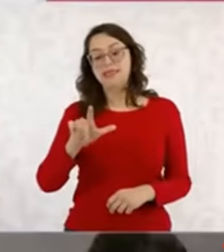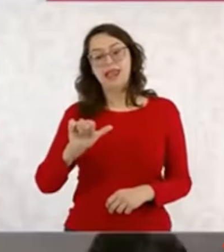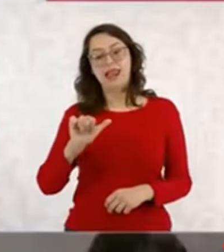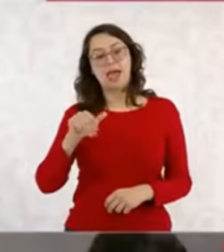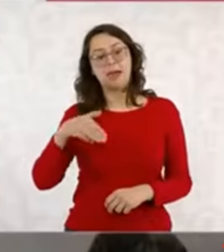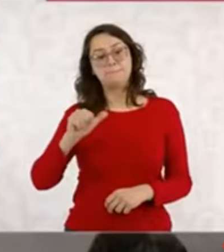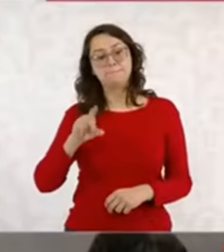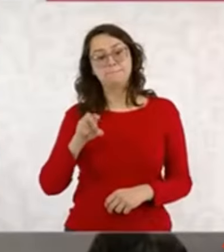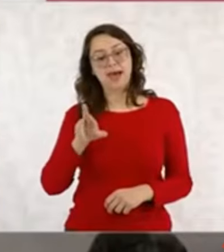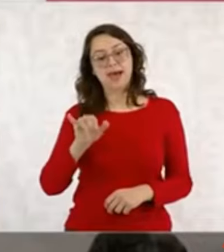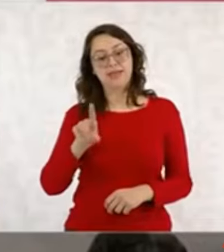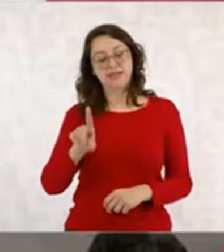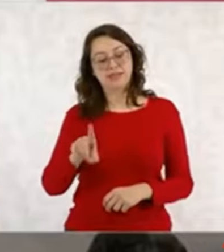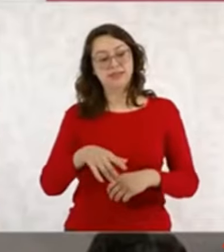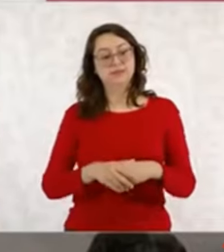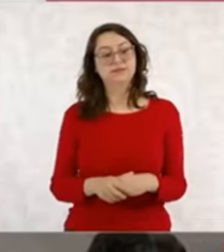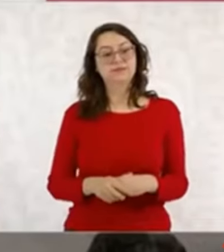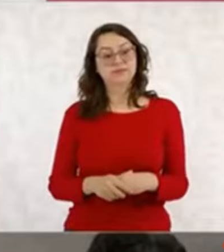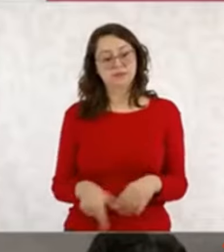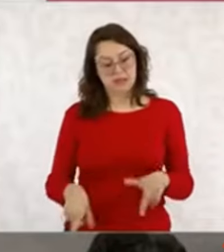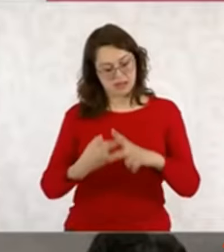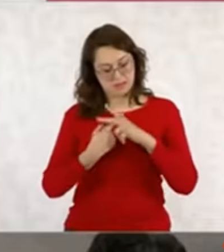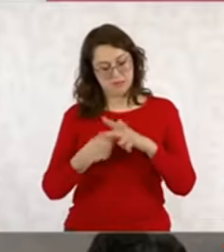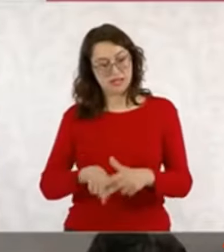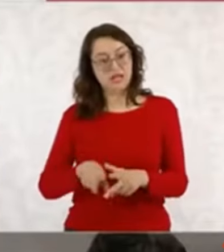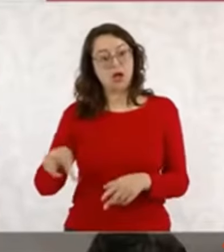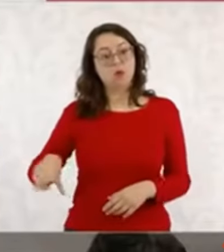En diciembre de 82 él entra al gobierno.